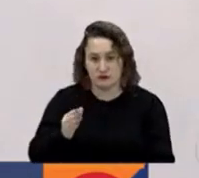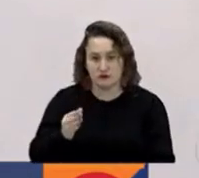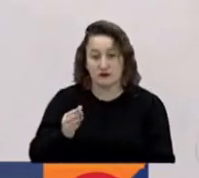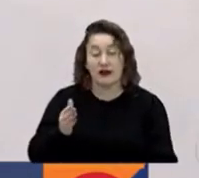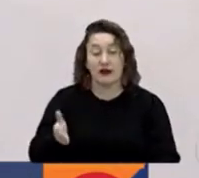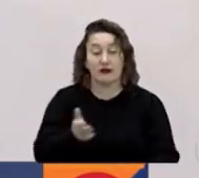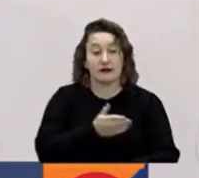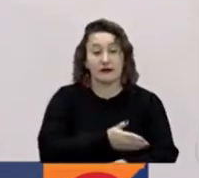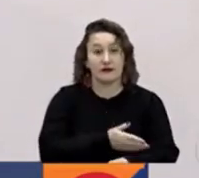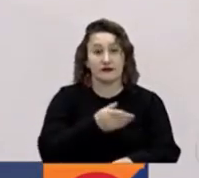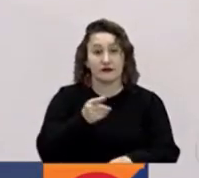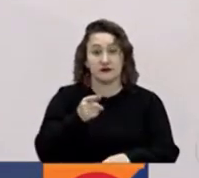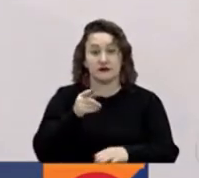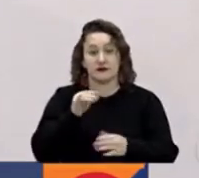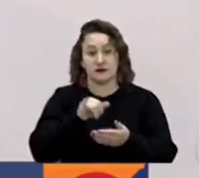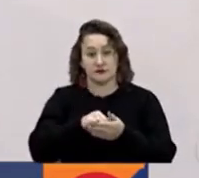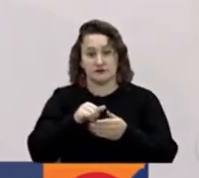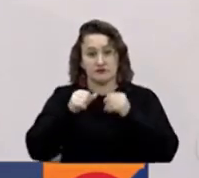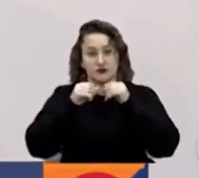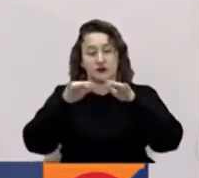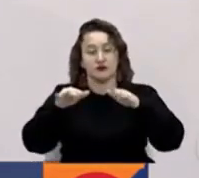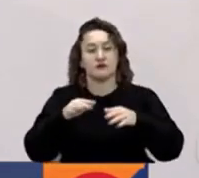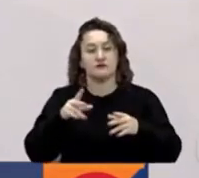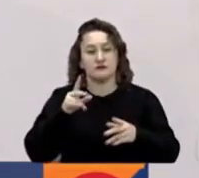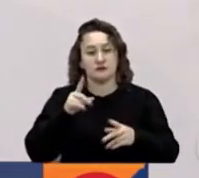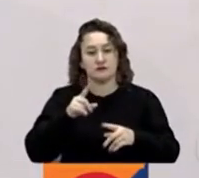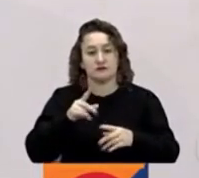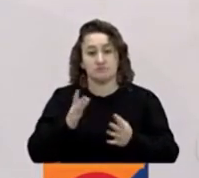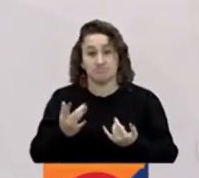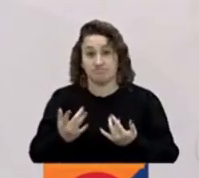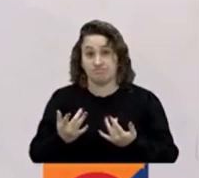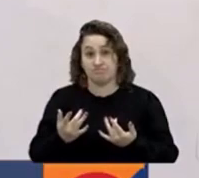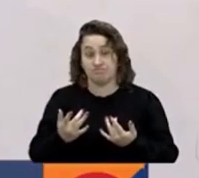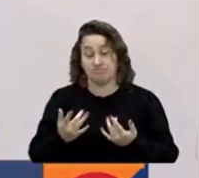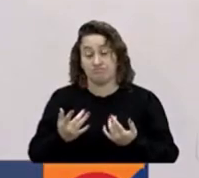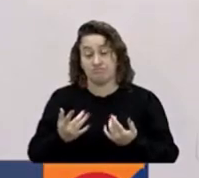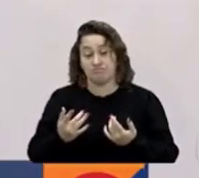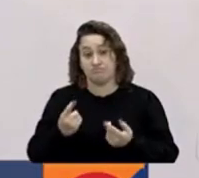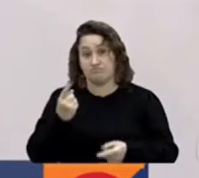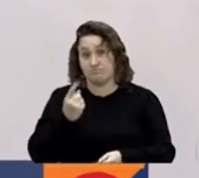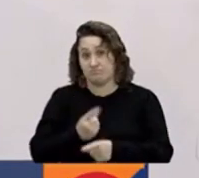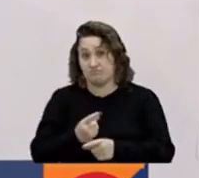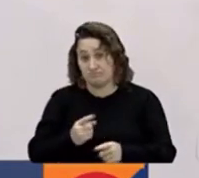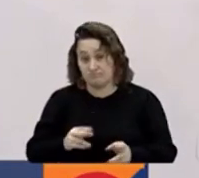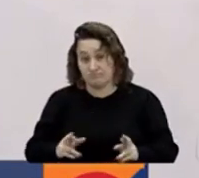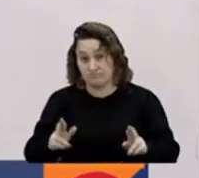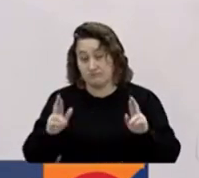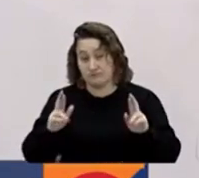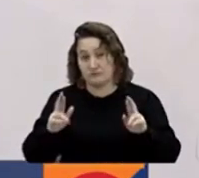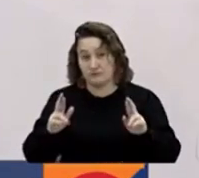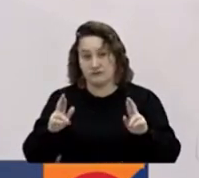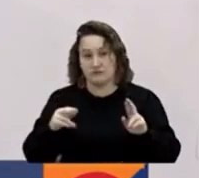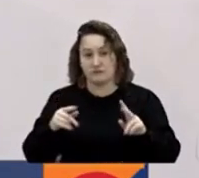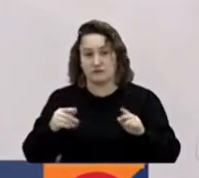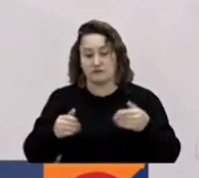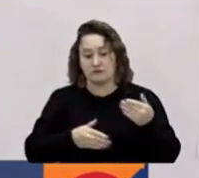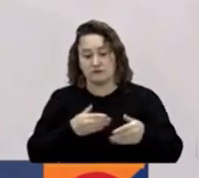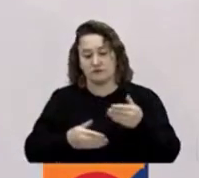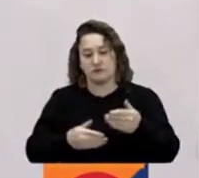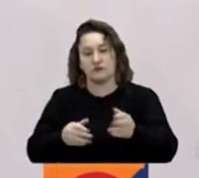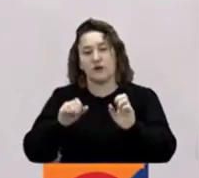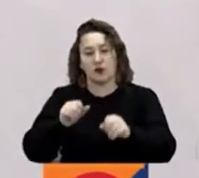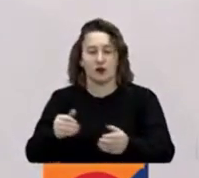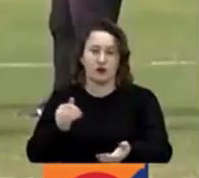previo a este anuncio. Y esperamos que, si es así como se ha venido desarrollando todo el tema, pueda